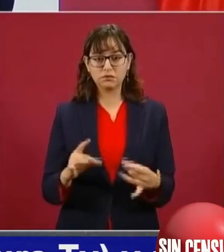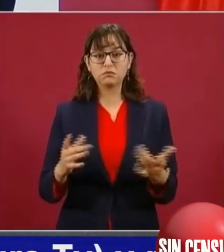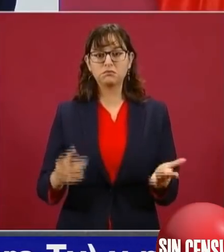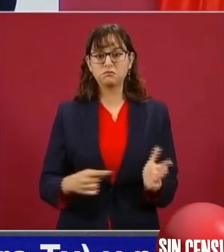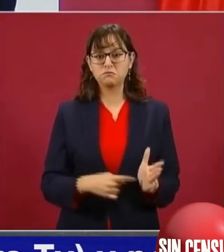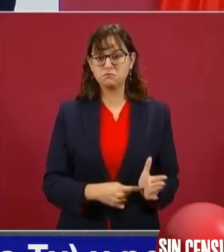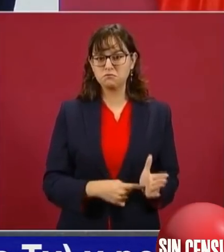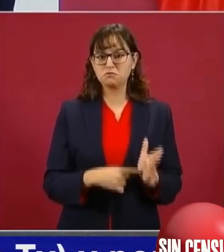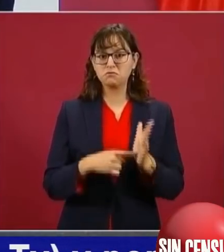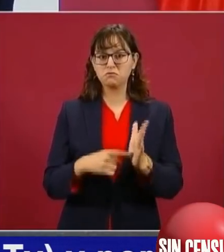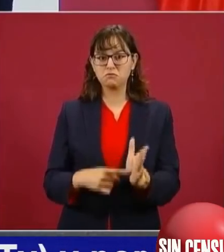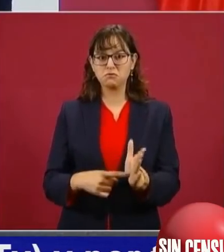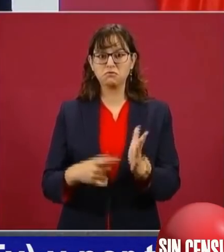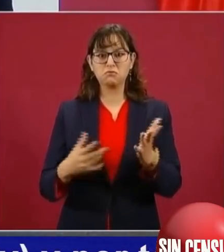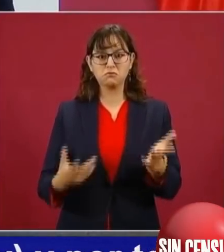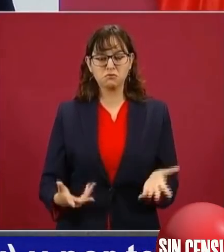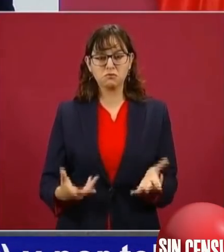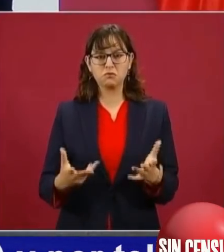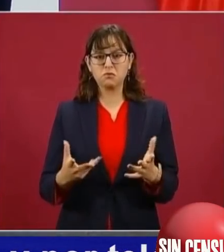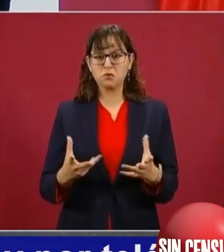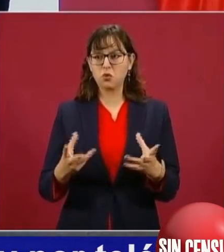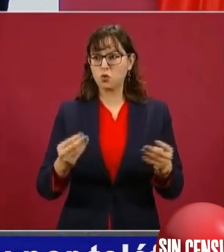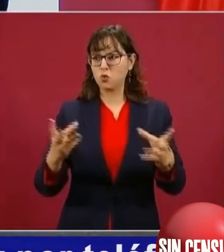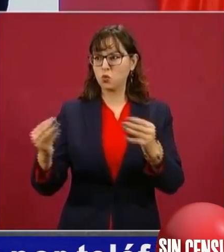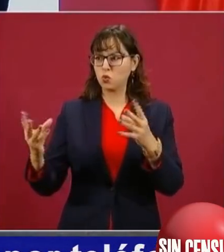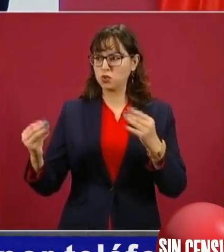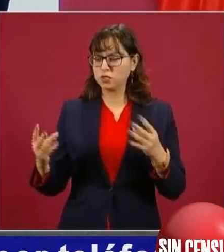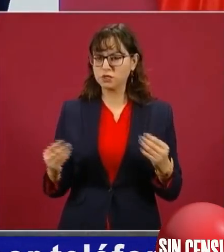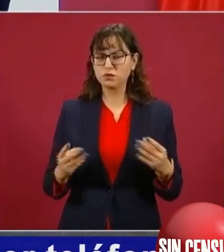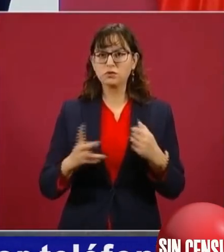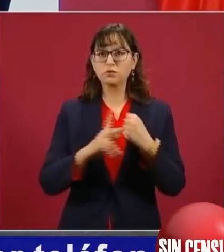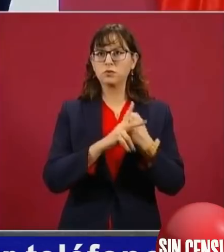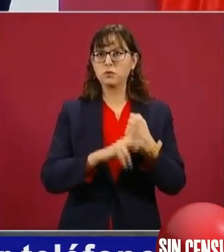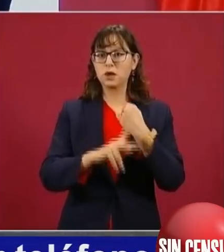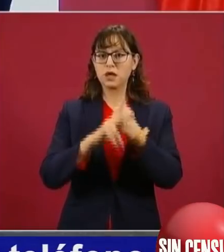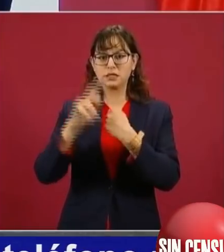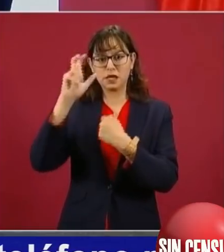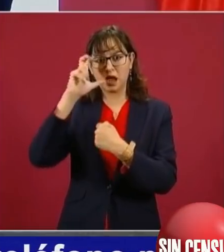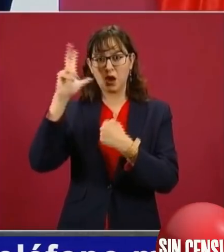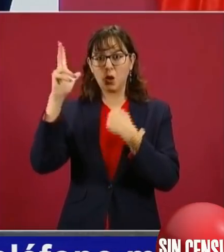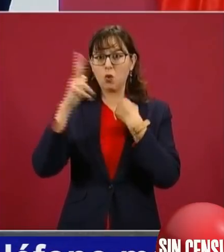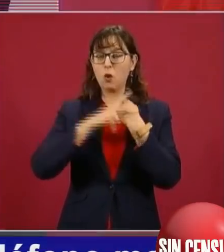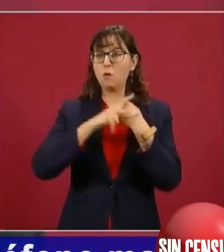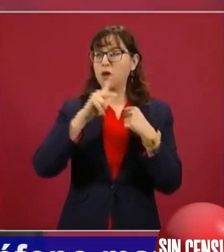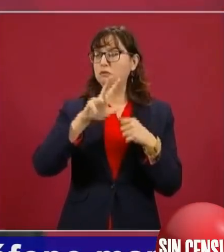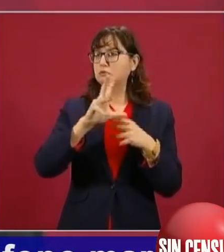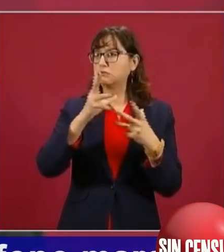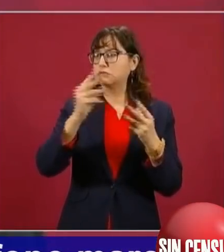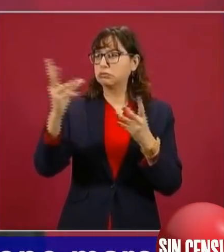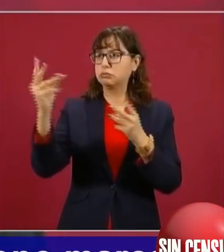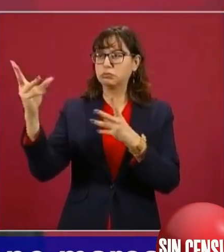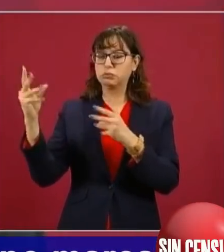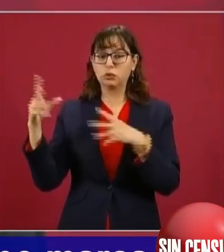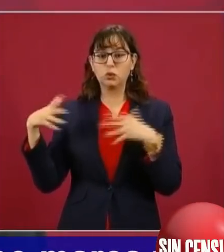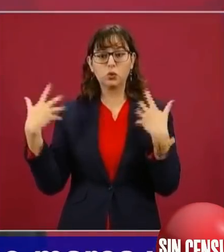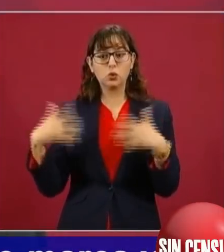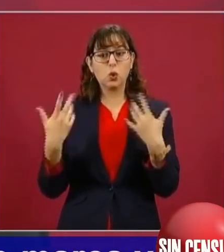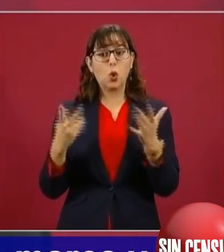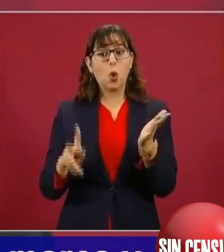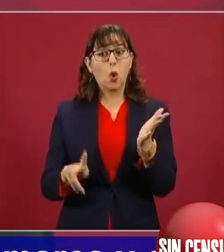viven múltiples, posiblemente la mayoría de los países europeos occidentales, que es una situación de